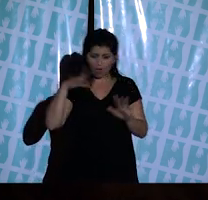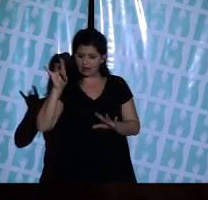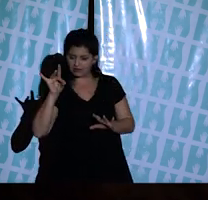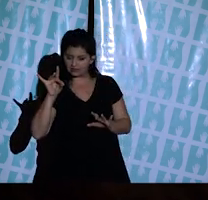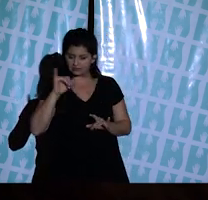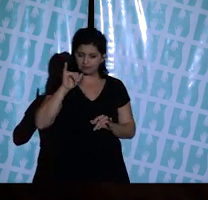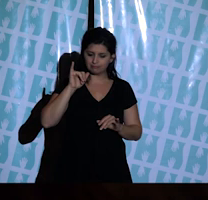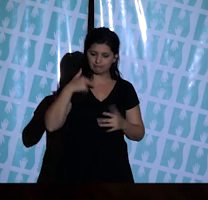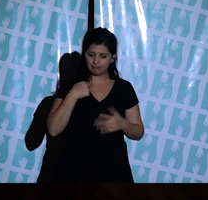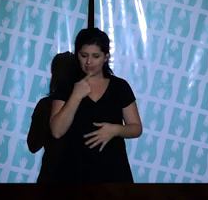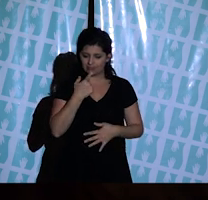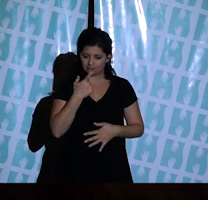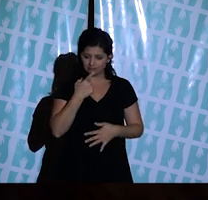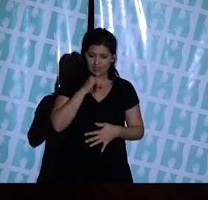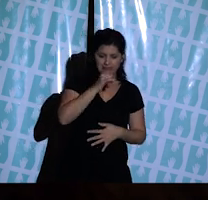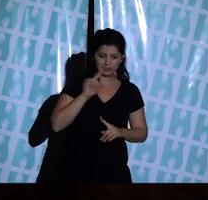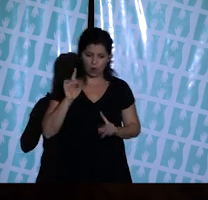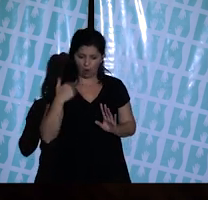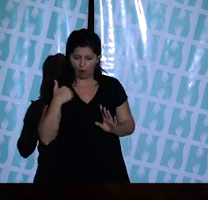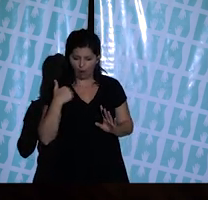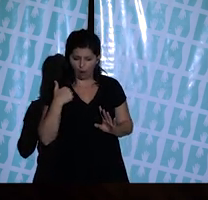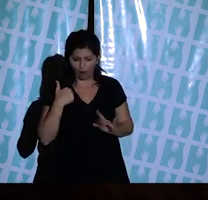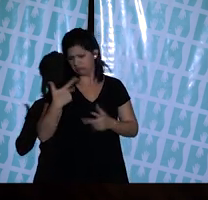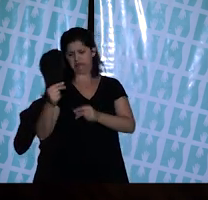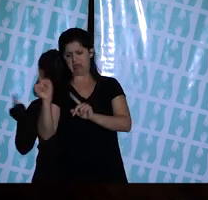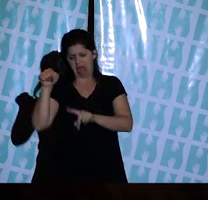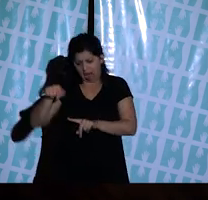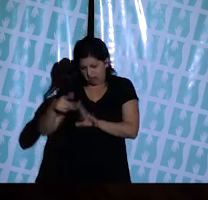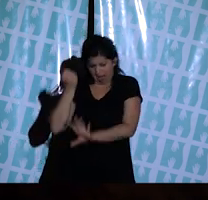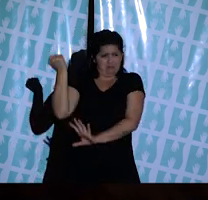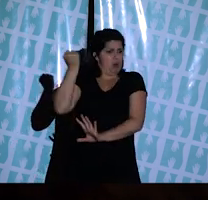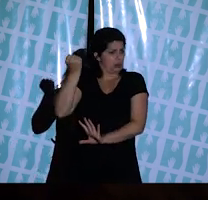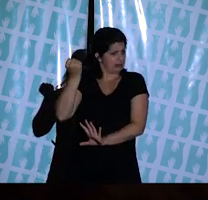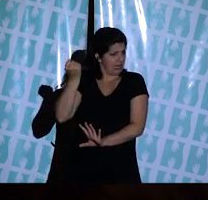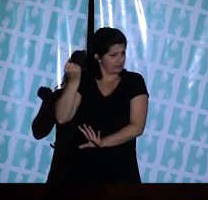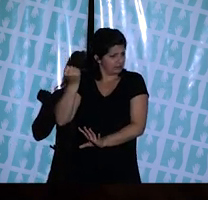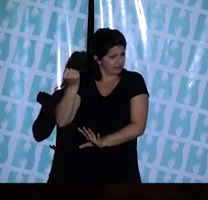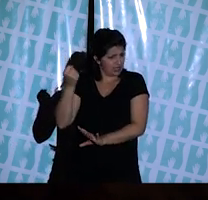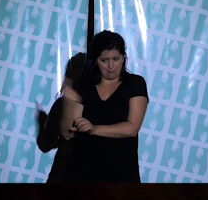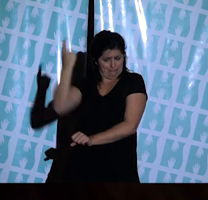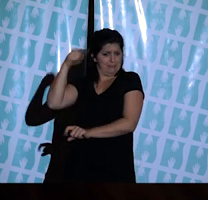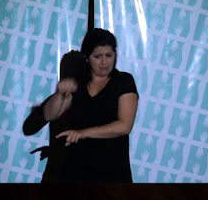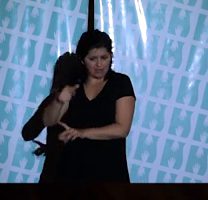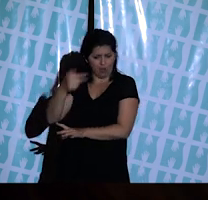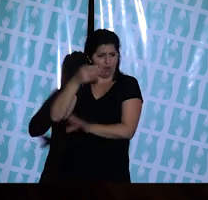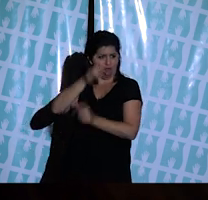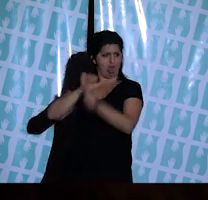no tomar. No es tan importante, no es tan prioritario, no estoy tan